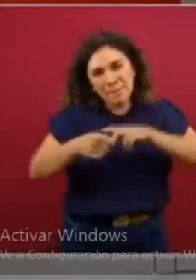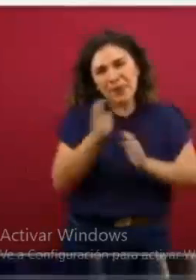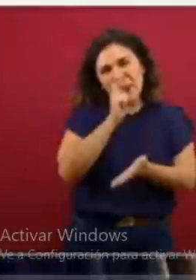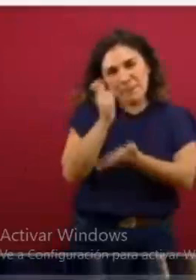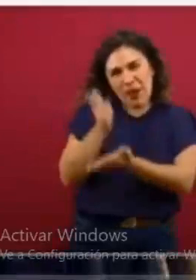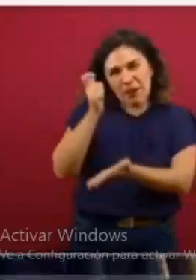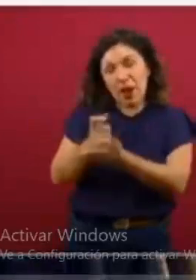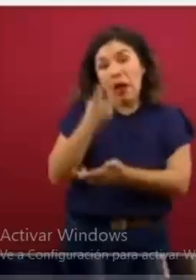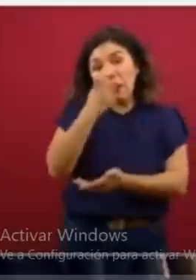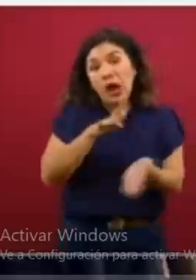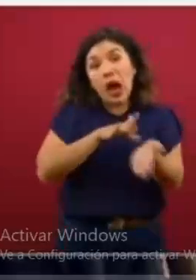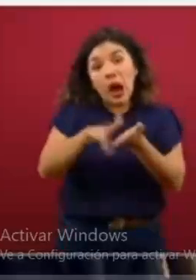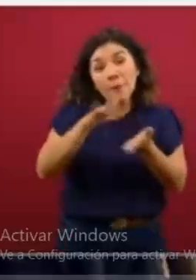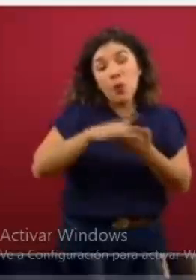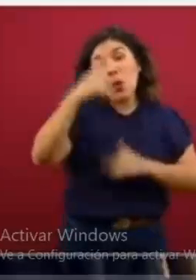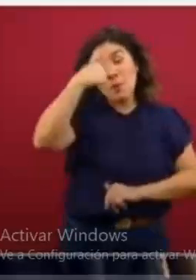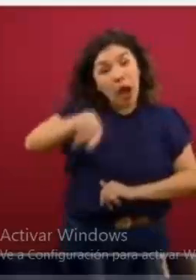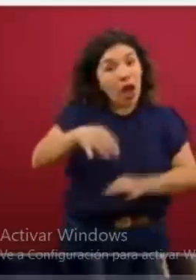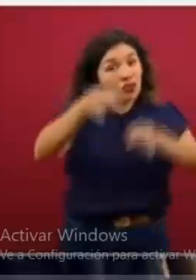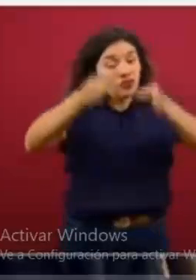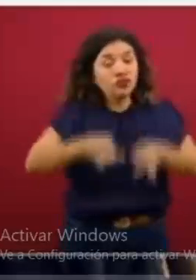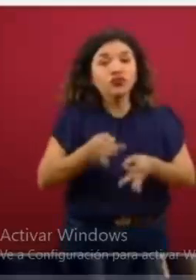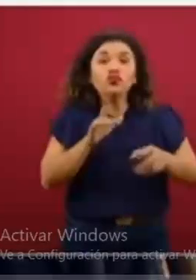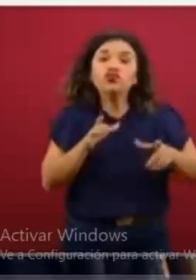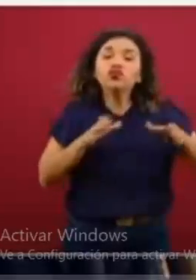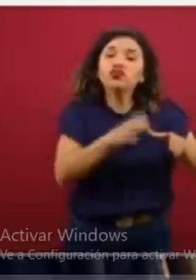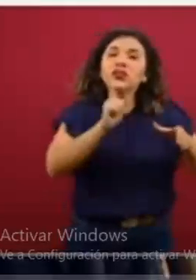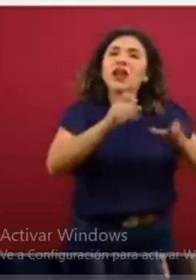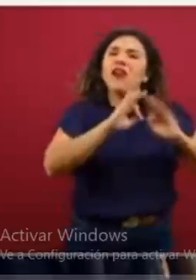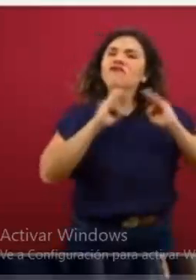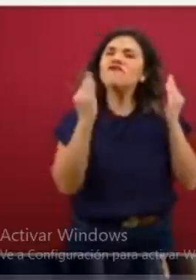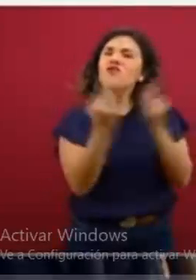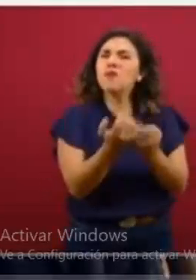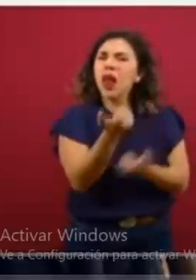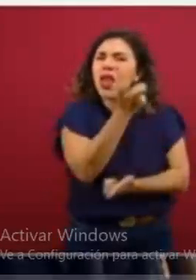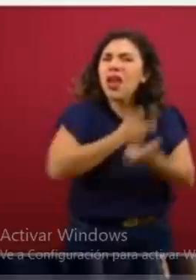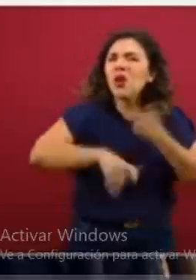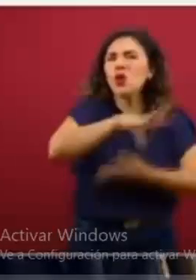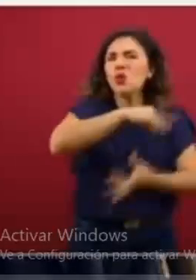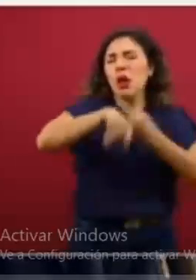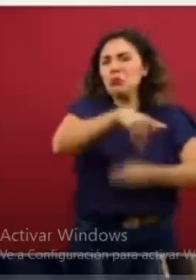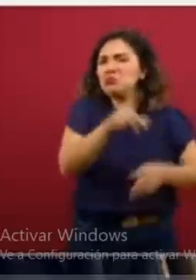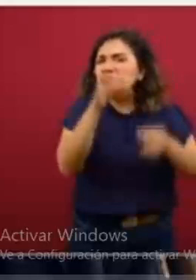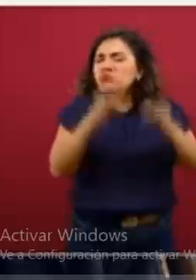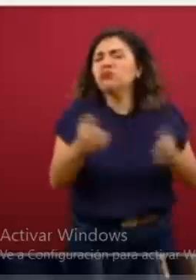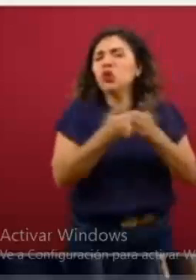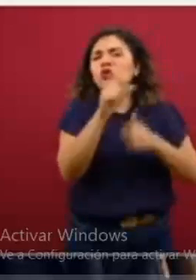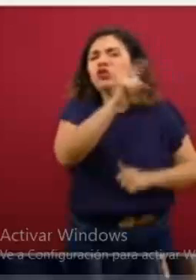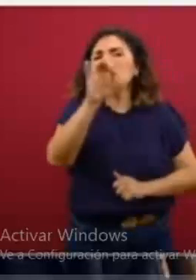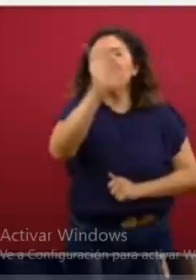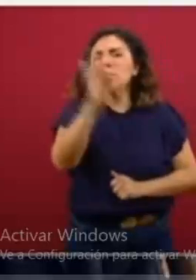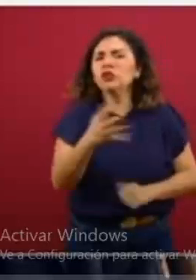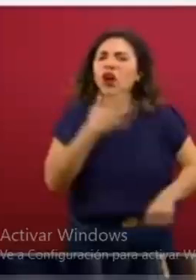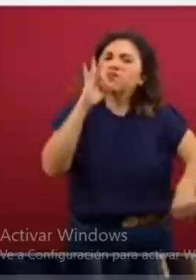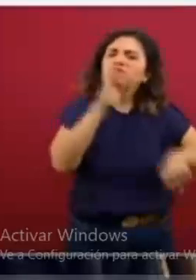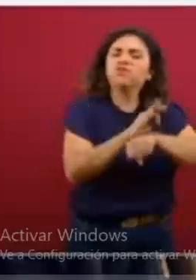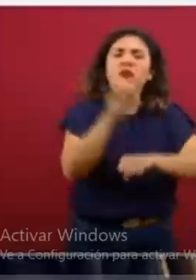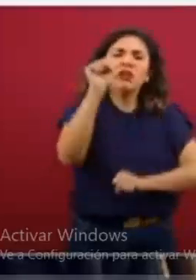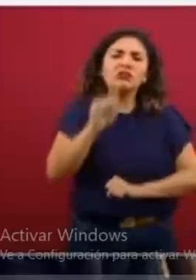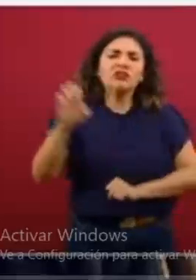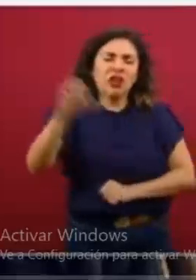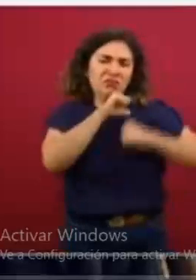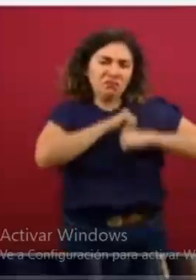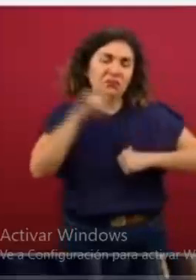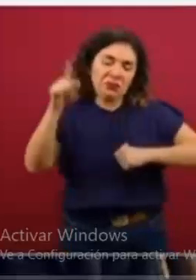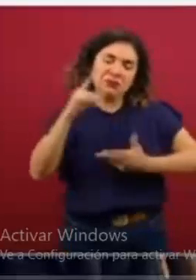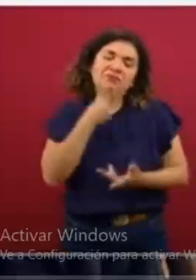pero este ya, bueno, es un apoyo es para créditos, la economía formal, que además está 100% garantizado por la Secretaría de Economía, lo cual